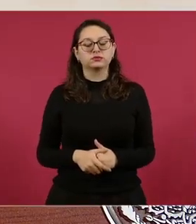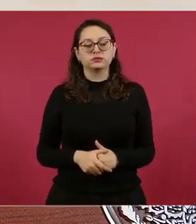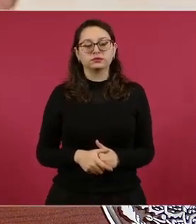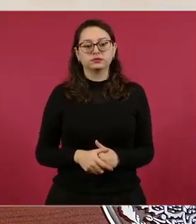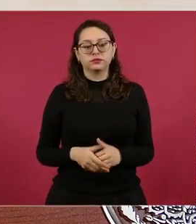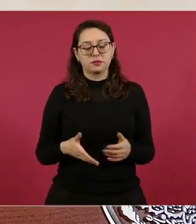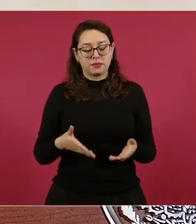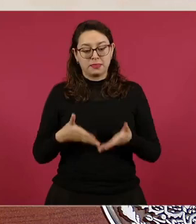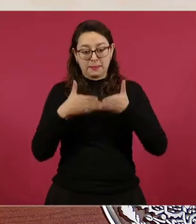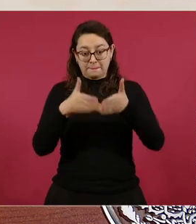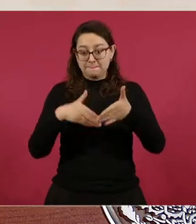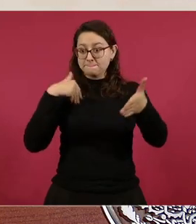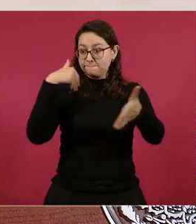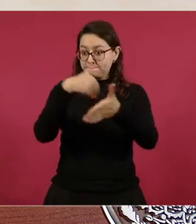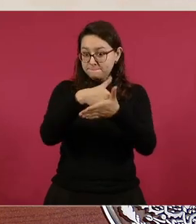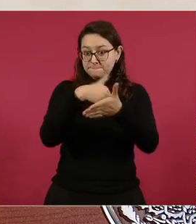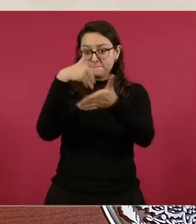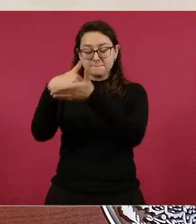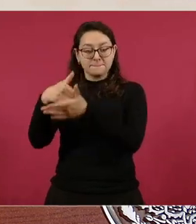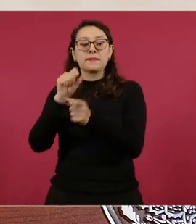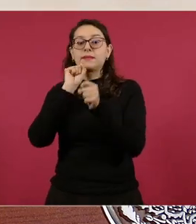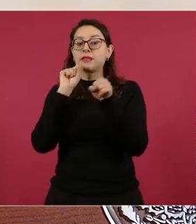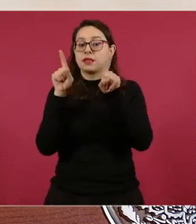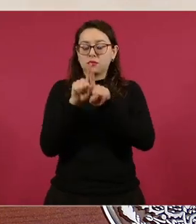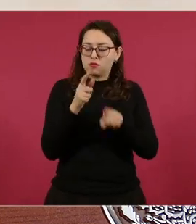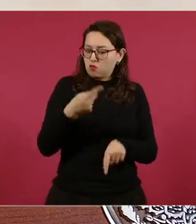todos los puertos,